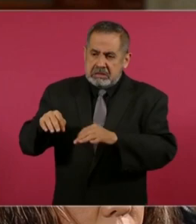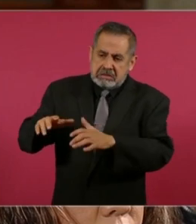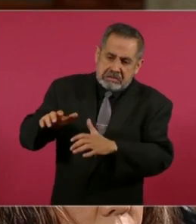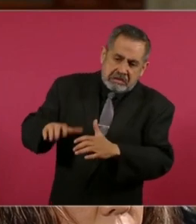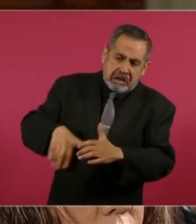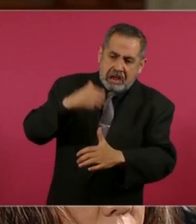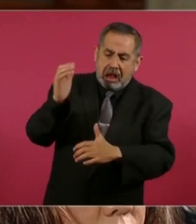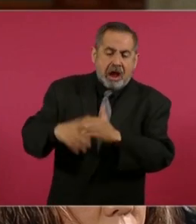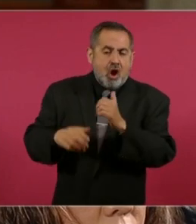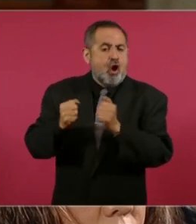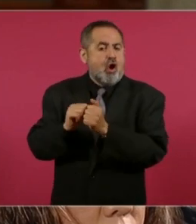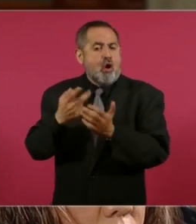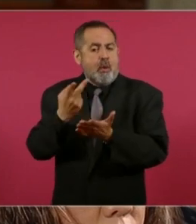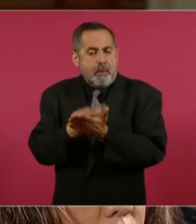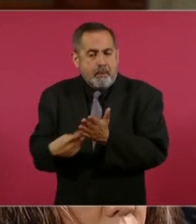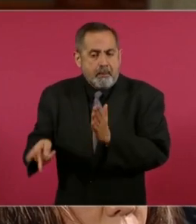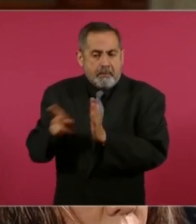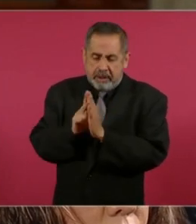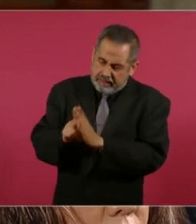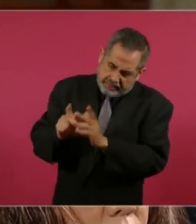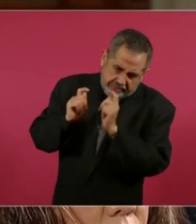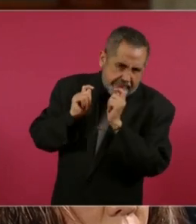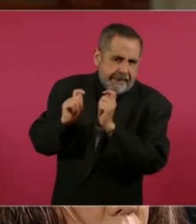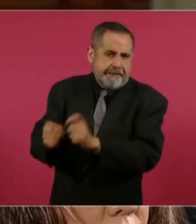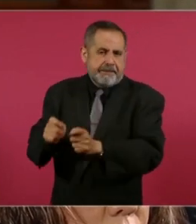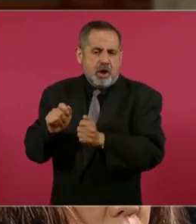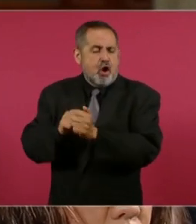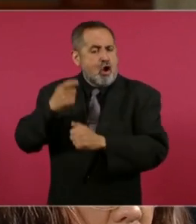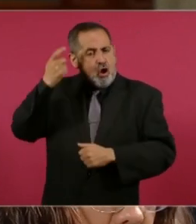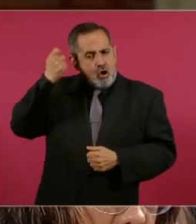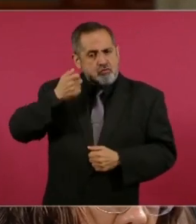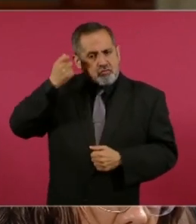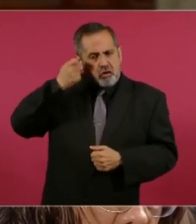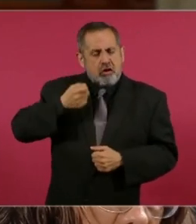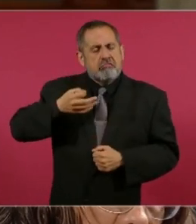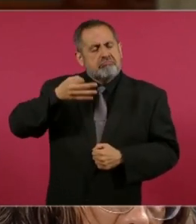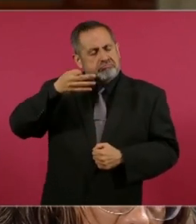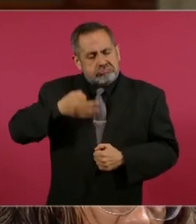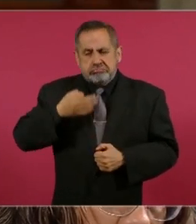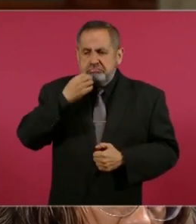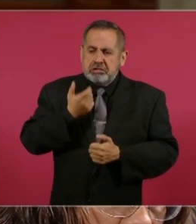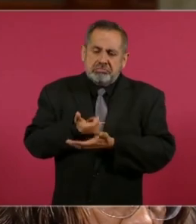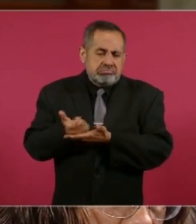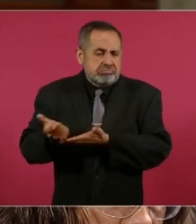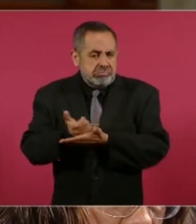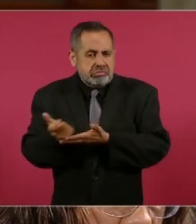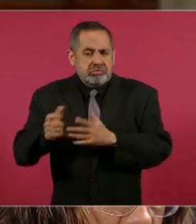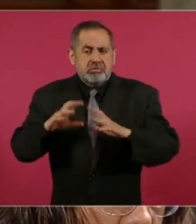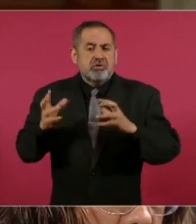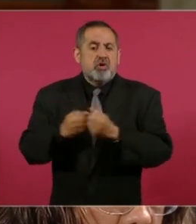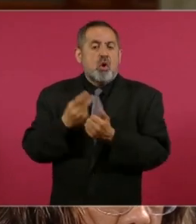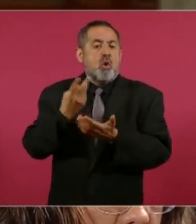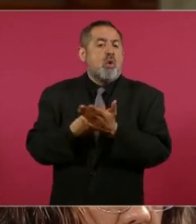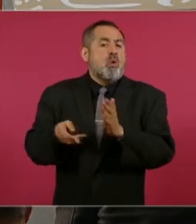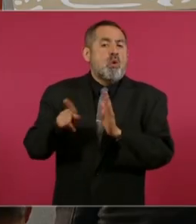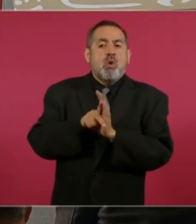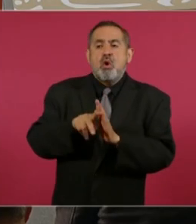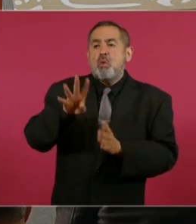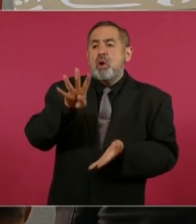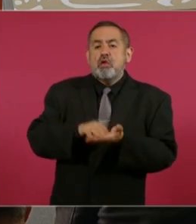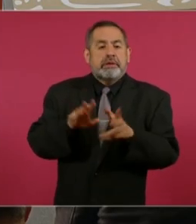laboral basificados y bajo una jubilación digna. Prometió una basificación de